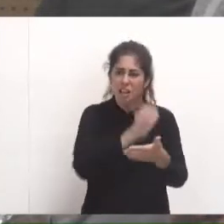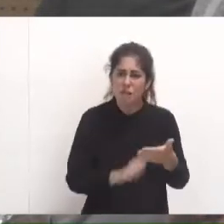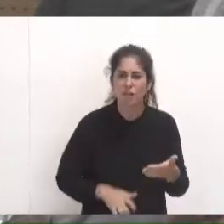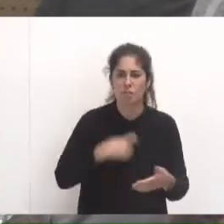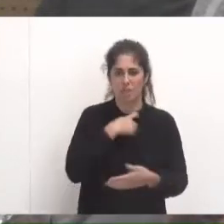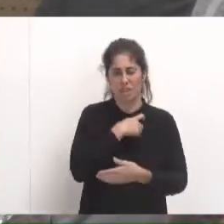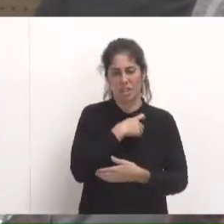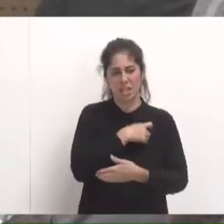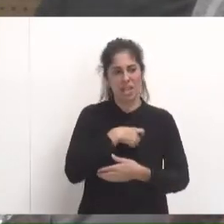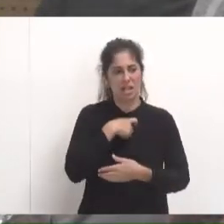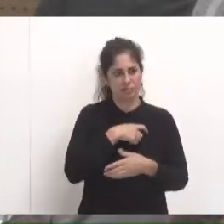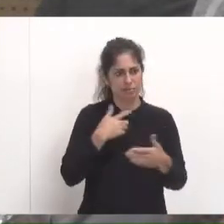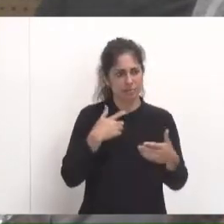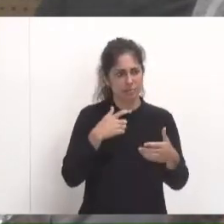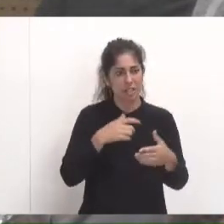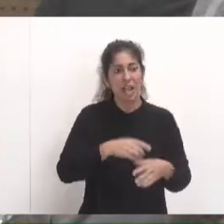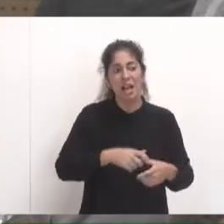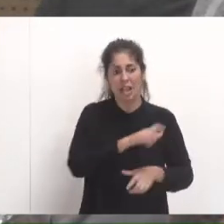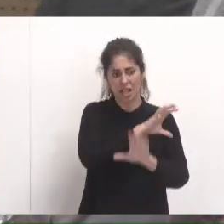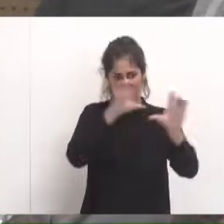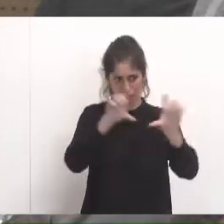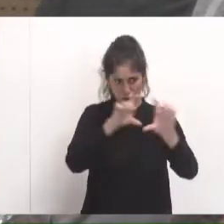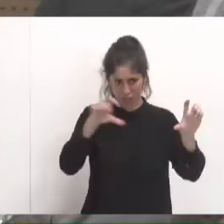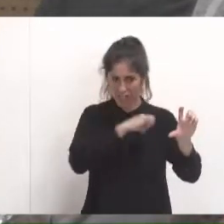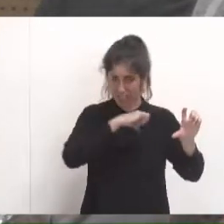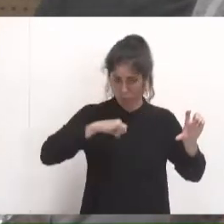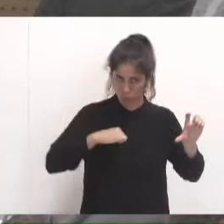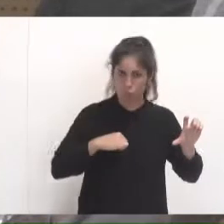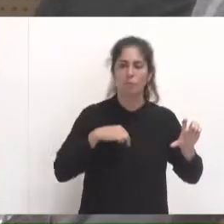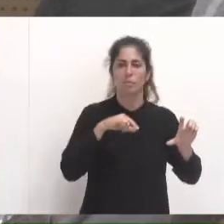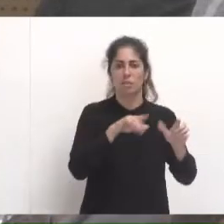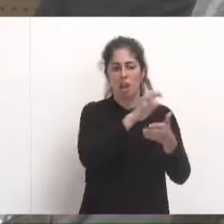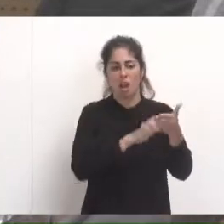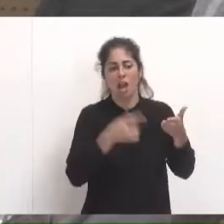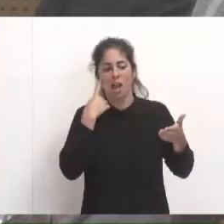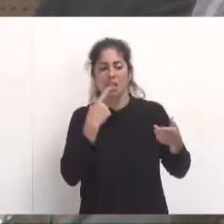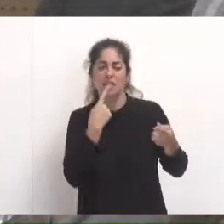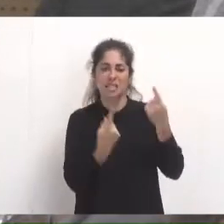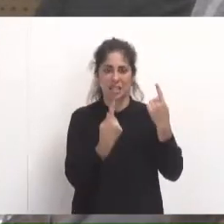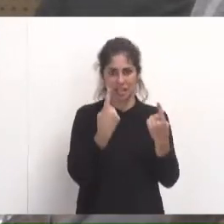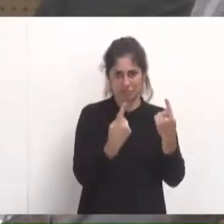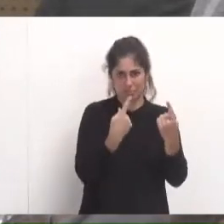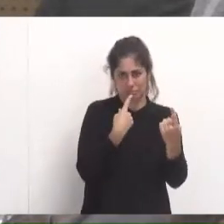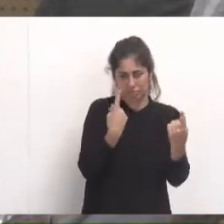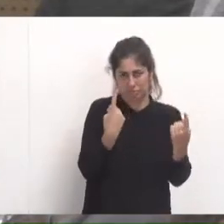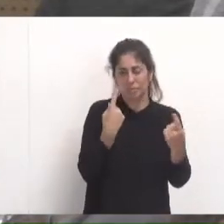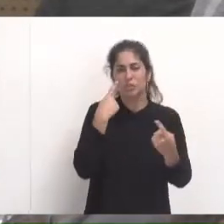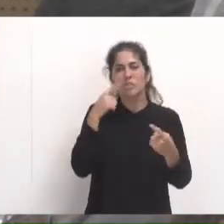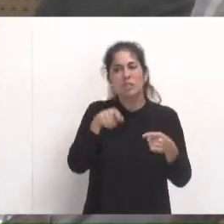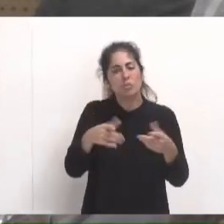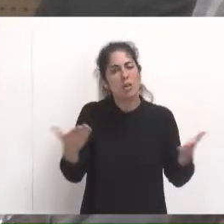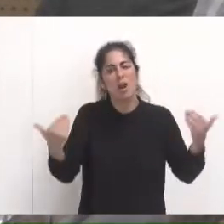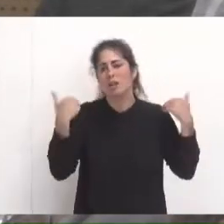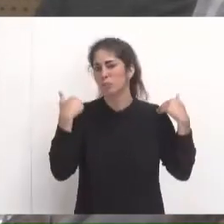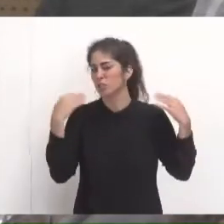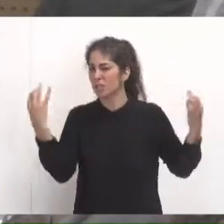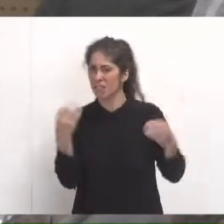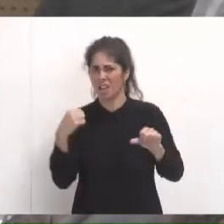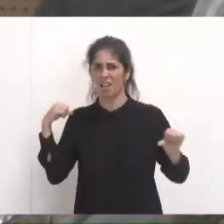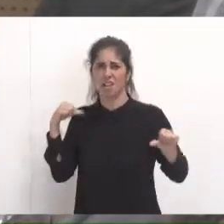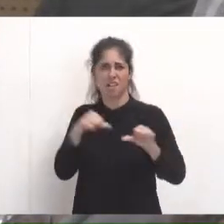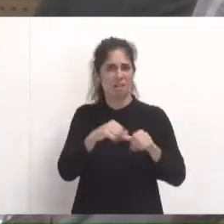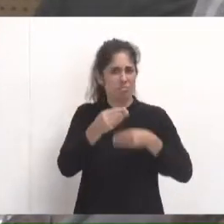Ejecutivo Autonómico. Situación nada deseable, por eso se debe de actuar con responsabilidad, cosa que no se ha hecho hasta ahora. Ya es el momento de aplicar